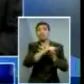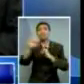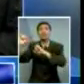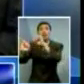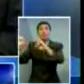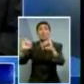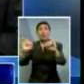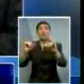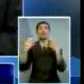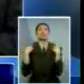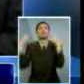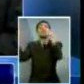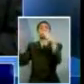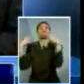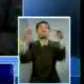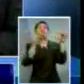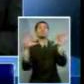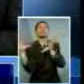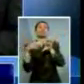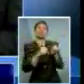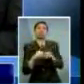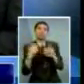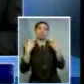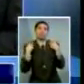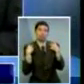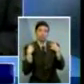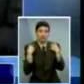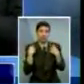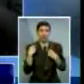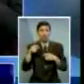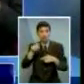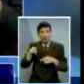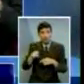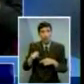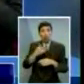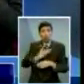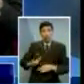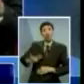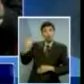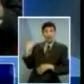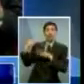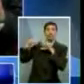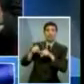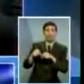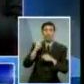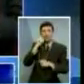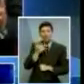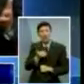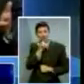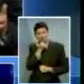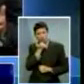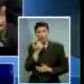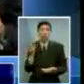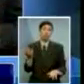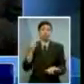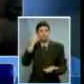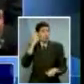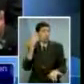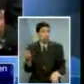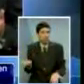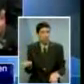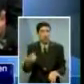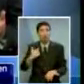ser concesionados en el gobierno anterior y que se hayan equivocado tanto y que de repente hayan llegado a una realidad o a